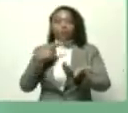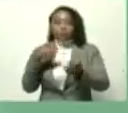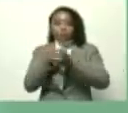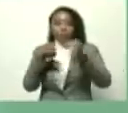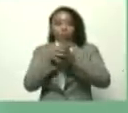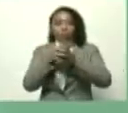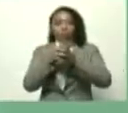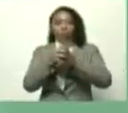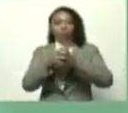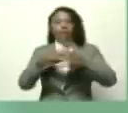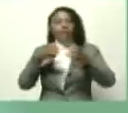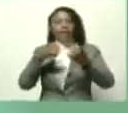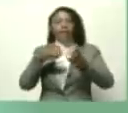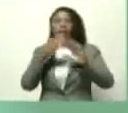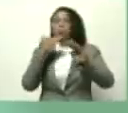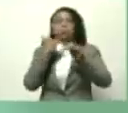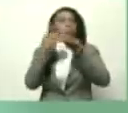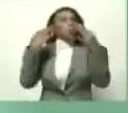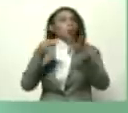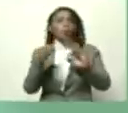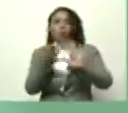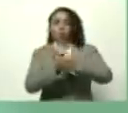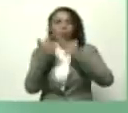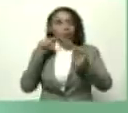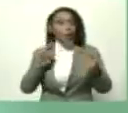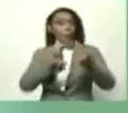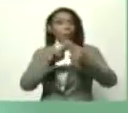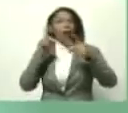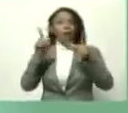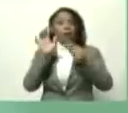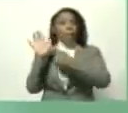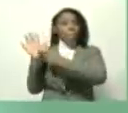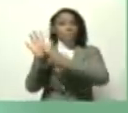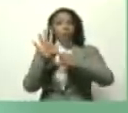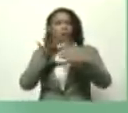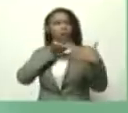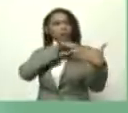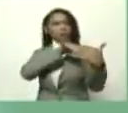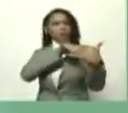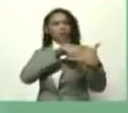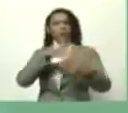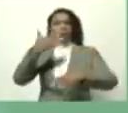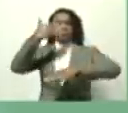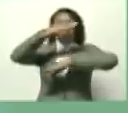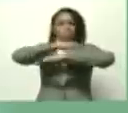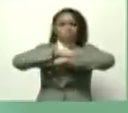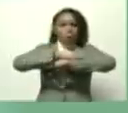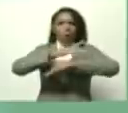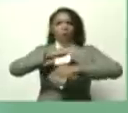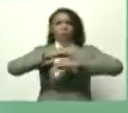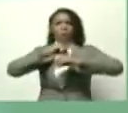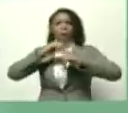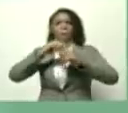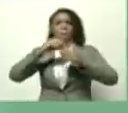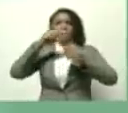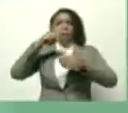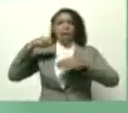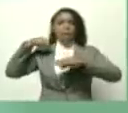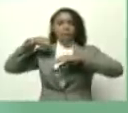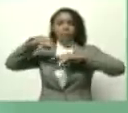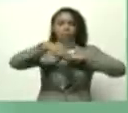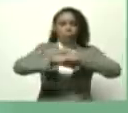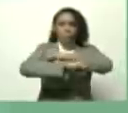común, porque nos encontramos con un escenario de guerra, con trincheras, con minas,